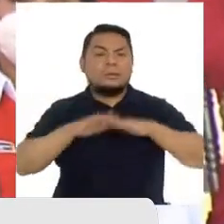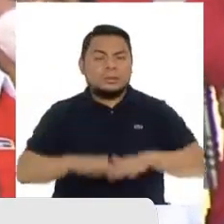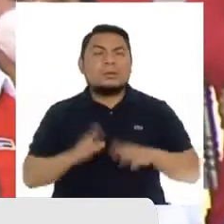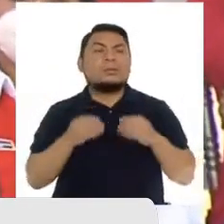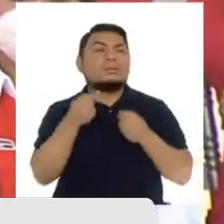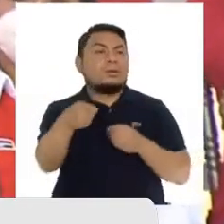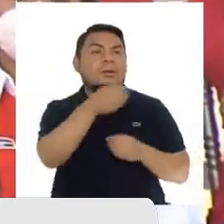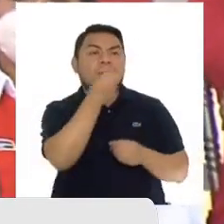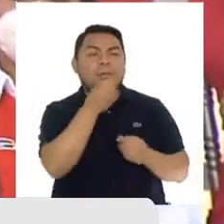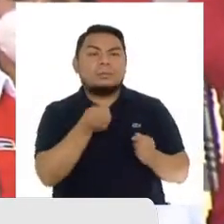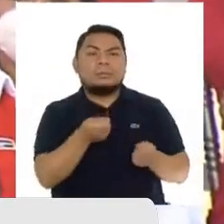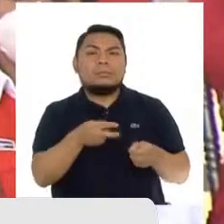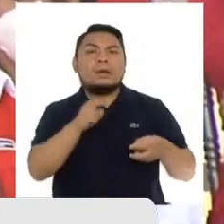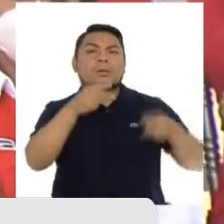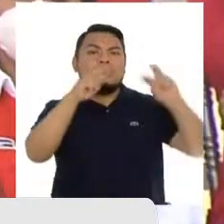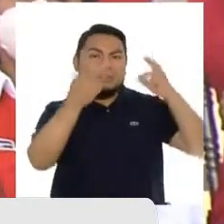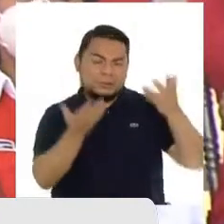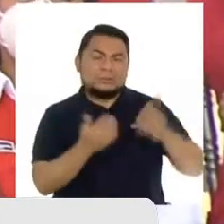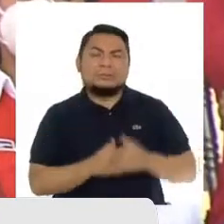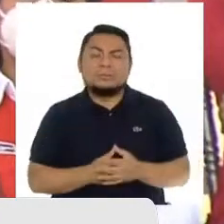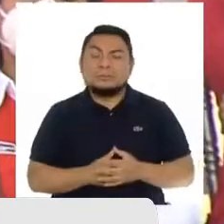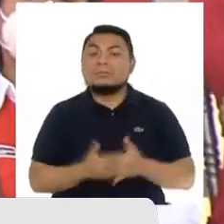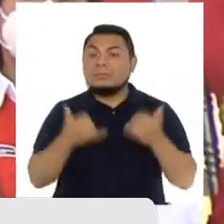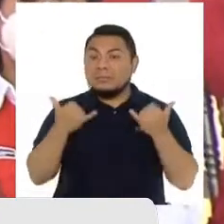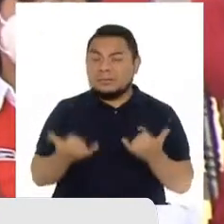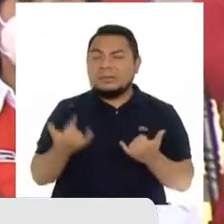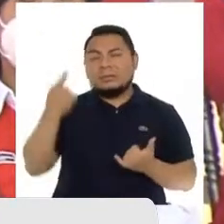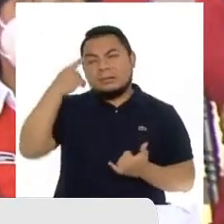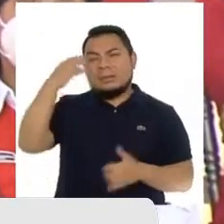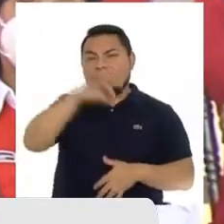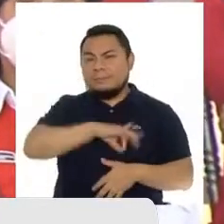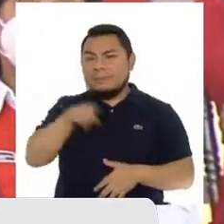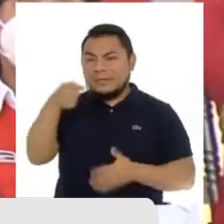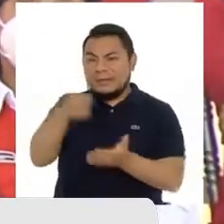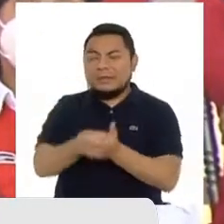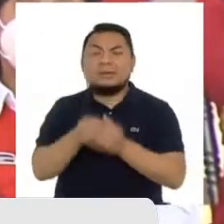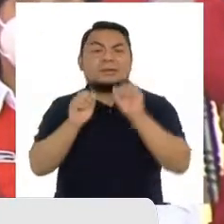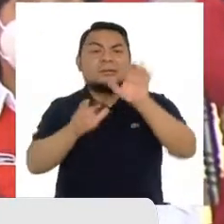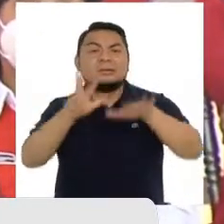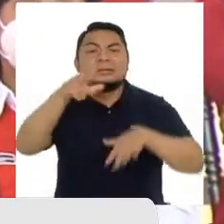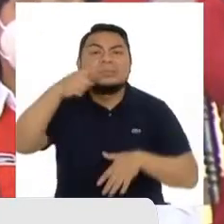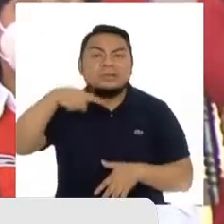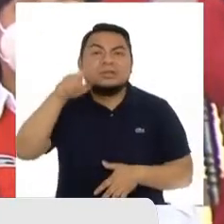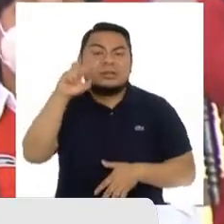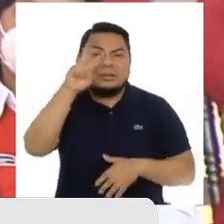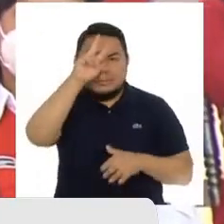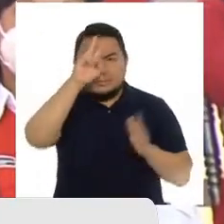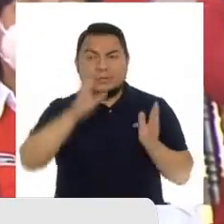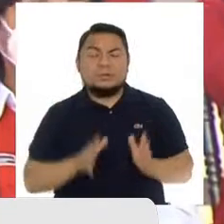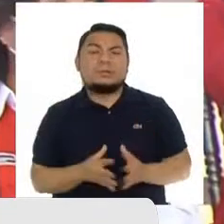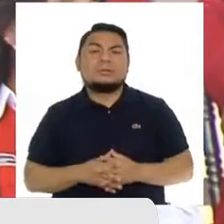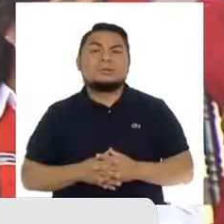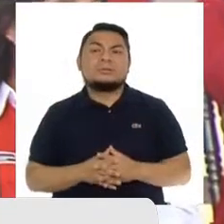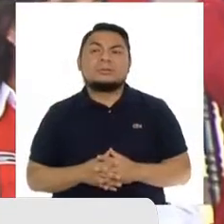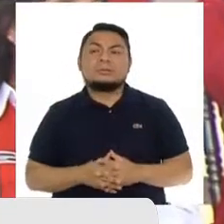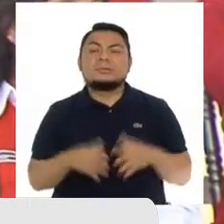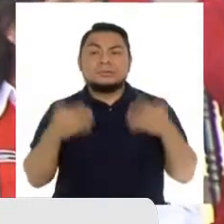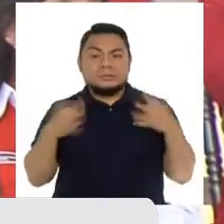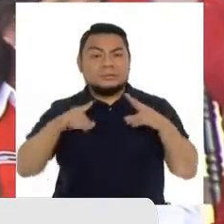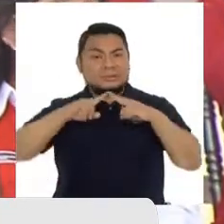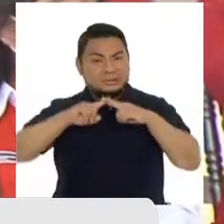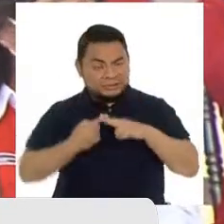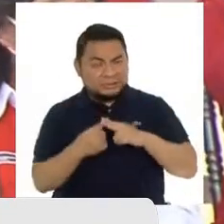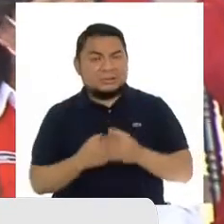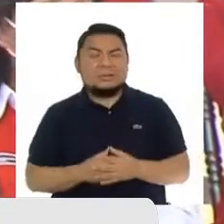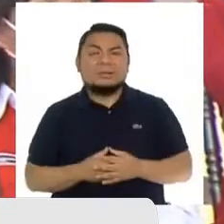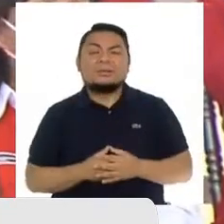precios de alimentos se estima beneficiar a 13 millones de peruanos hemos iniciado